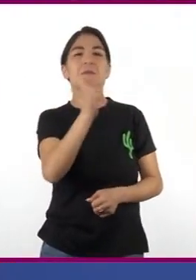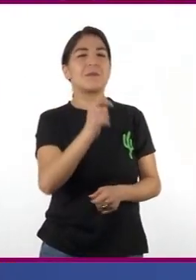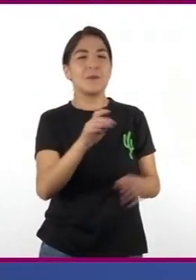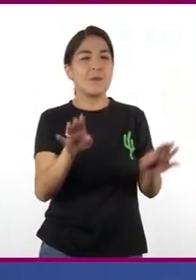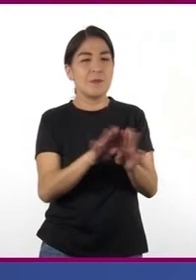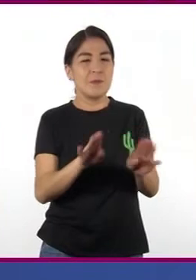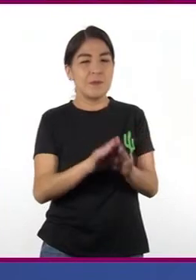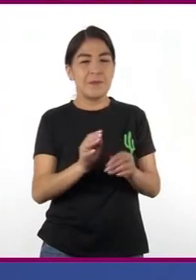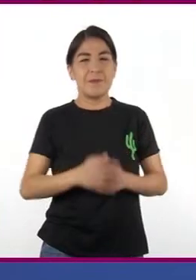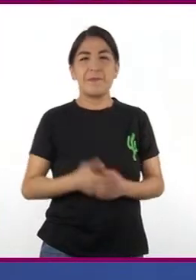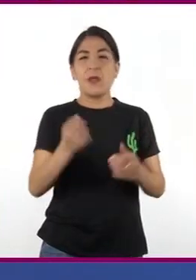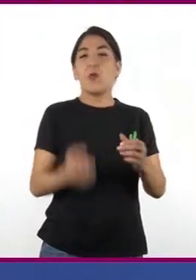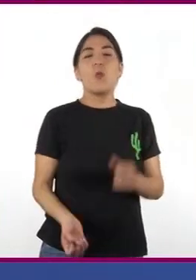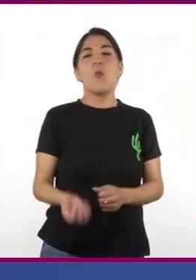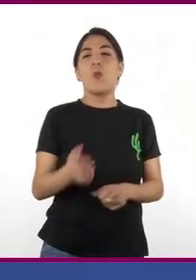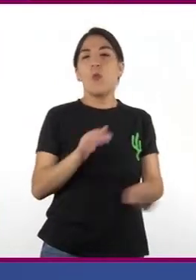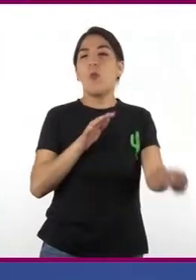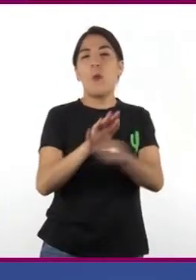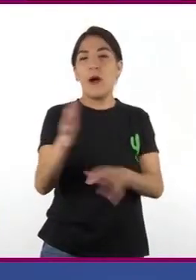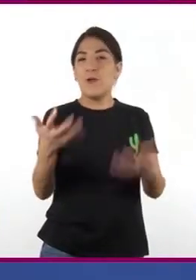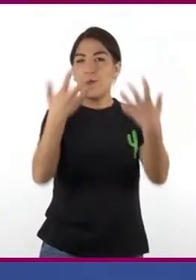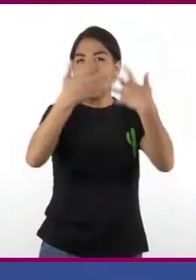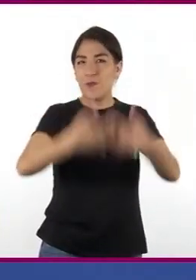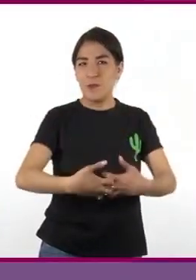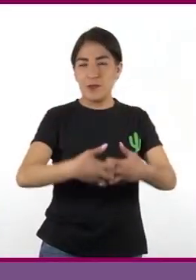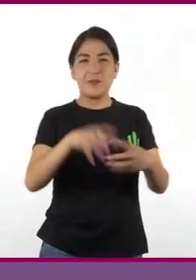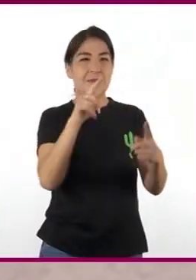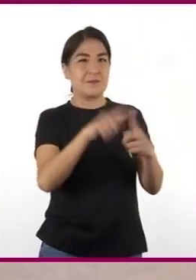las principales funciones que cumplen los prólogos?